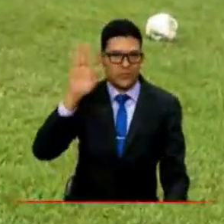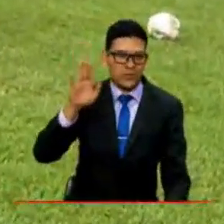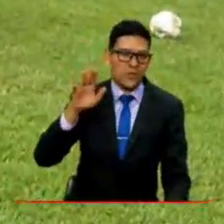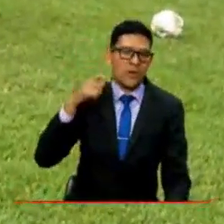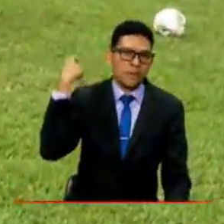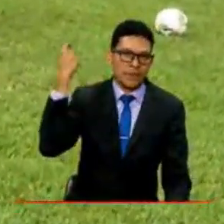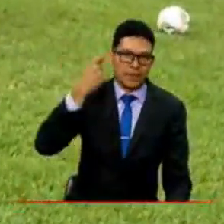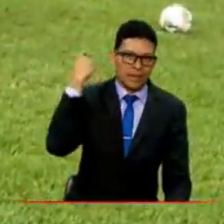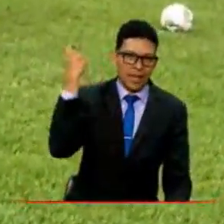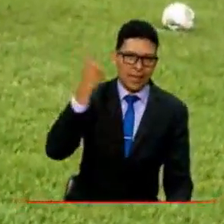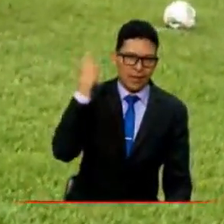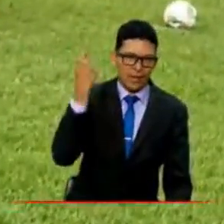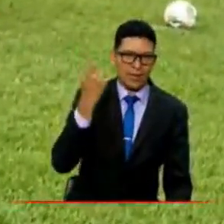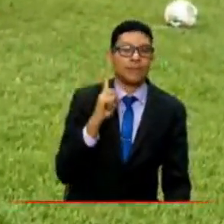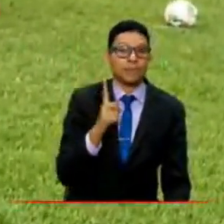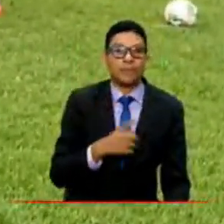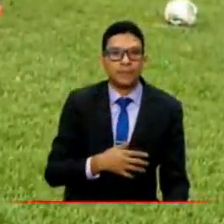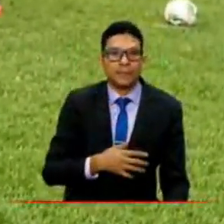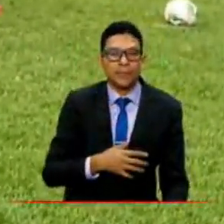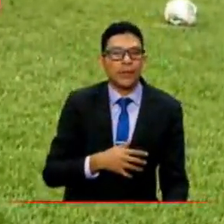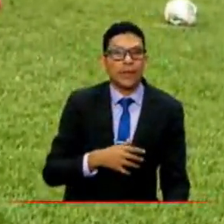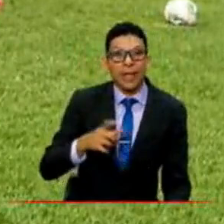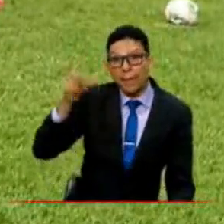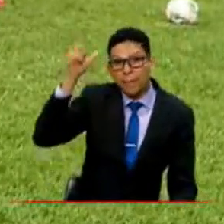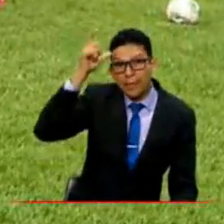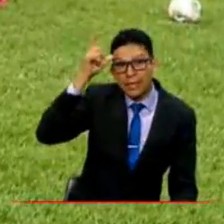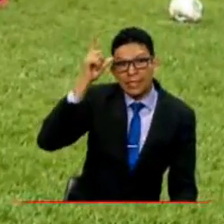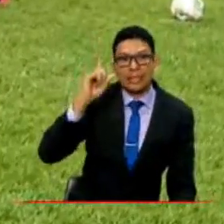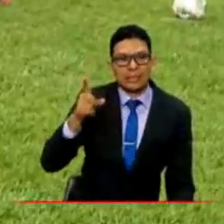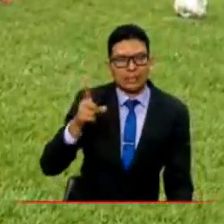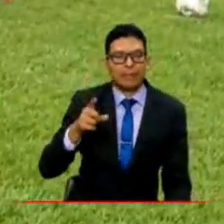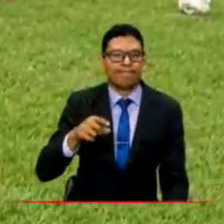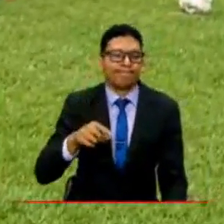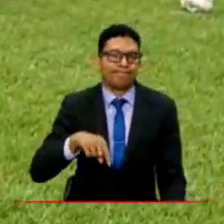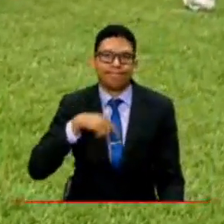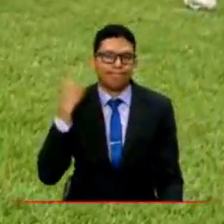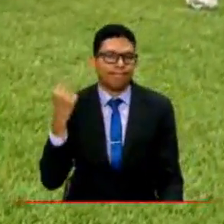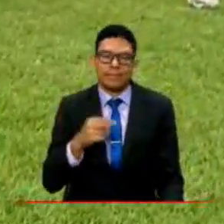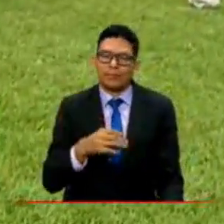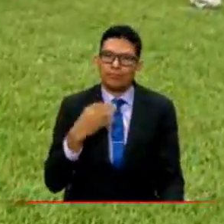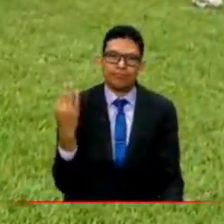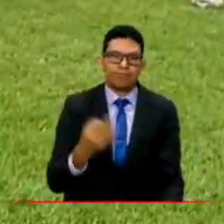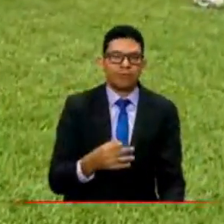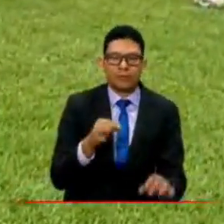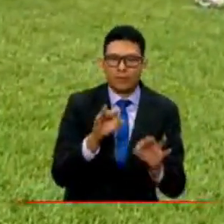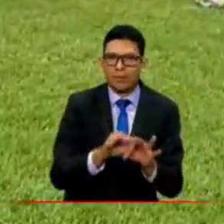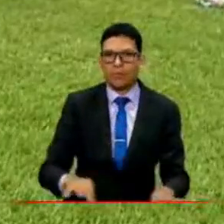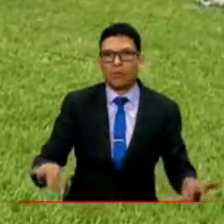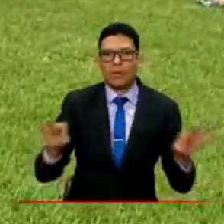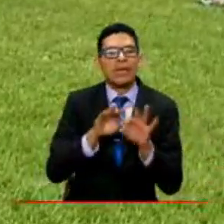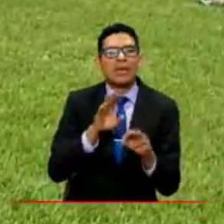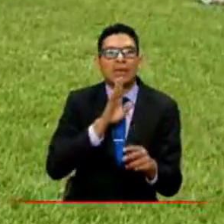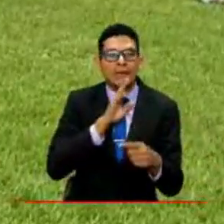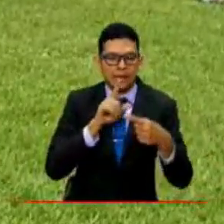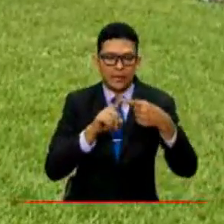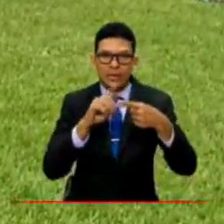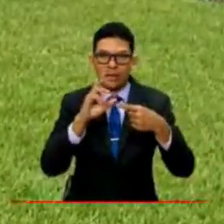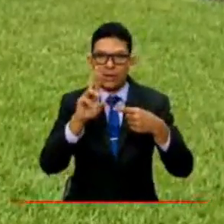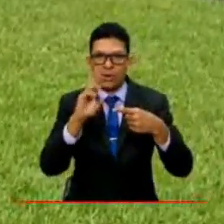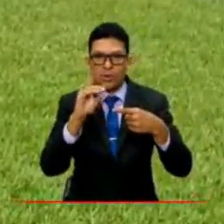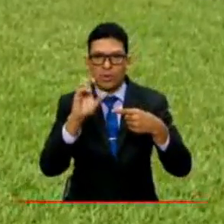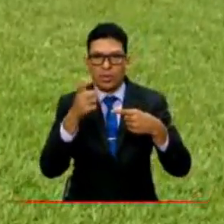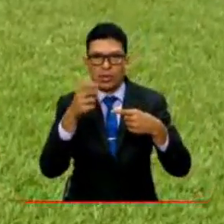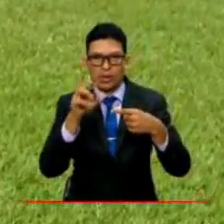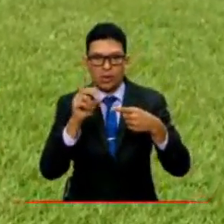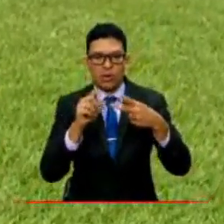Horizonte de Villavicencio. Los Escarlatas tendrán las bajas de jugadores claves, como es el caso de Rodrigo Holgado y